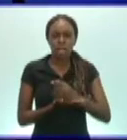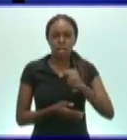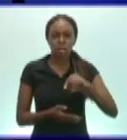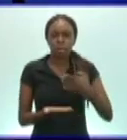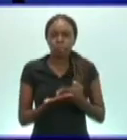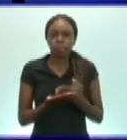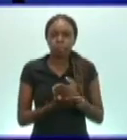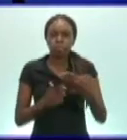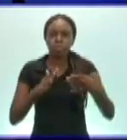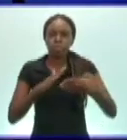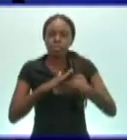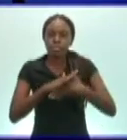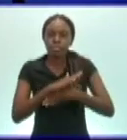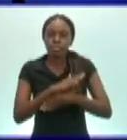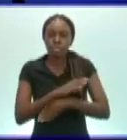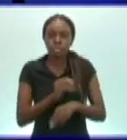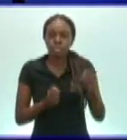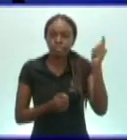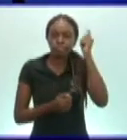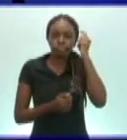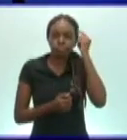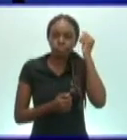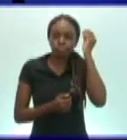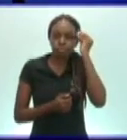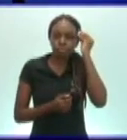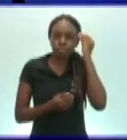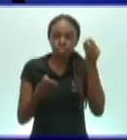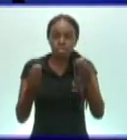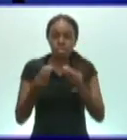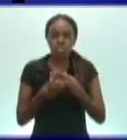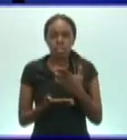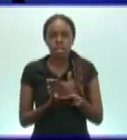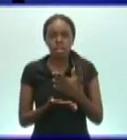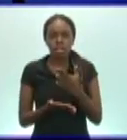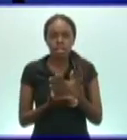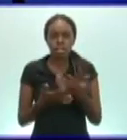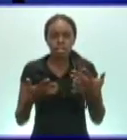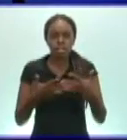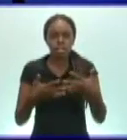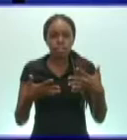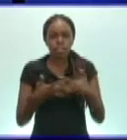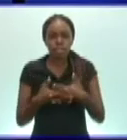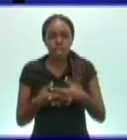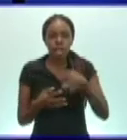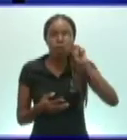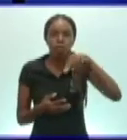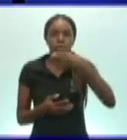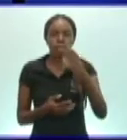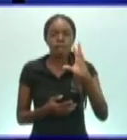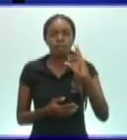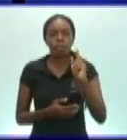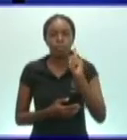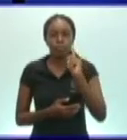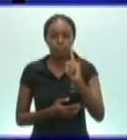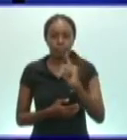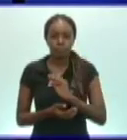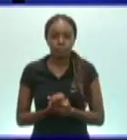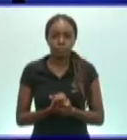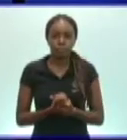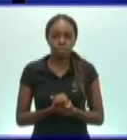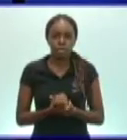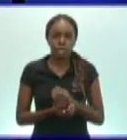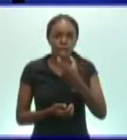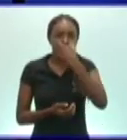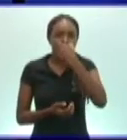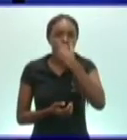continuaremos profundizando los conocimientos recibidos en clases correspondientes a la unidad 1, específicamente a la figura de Carlos